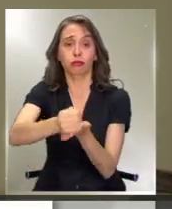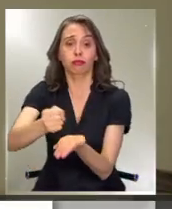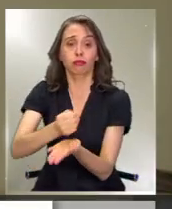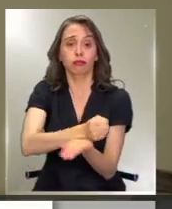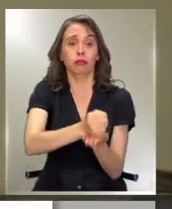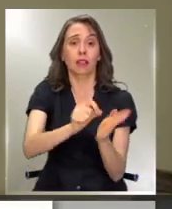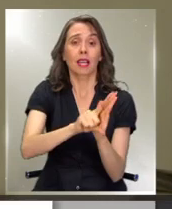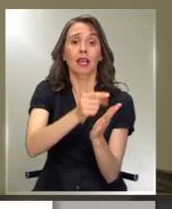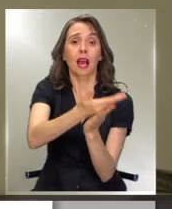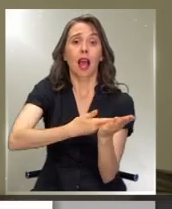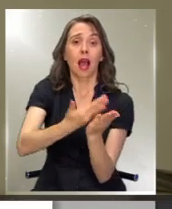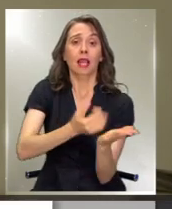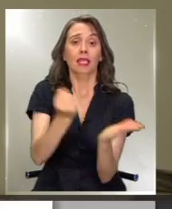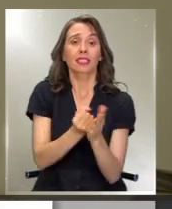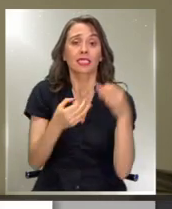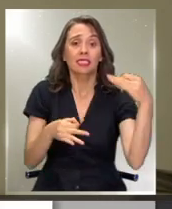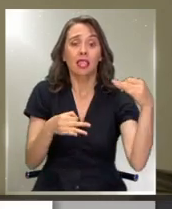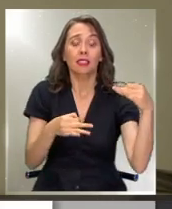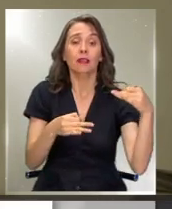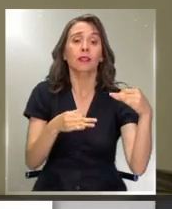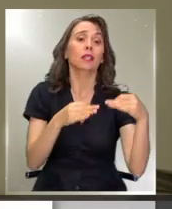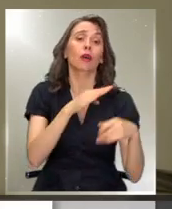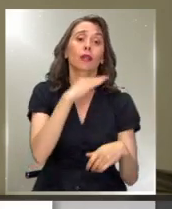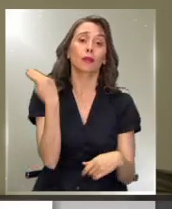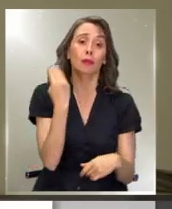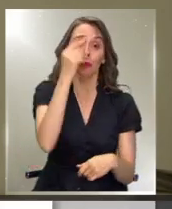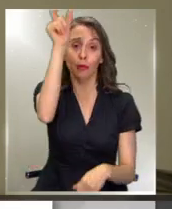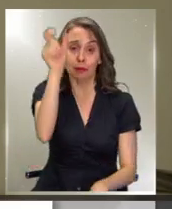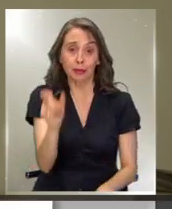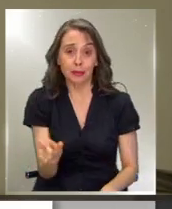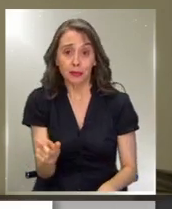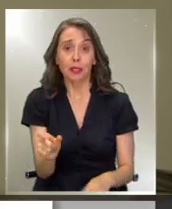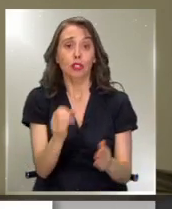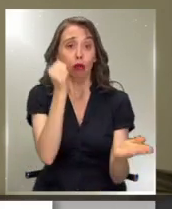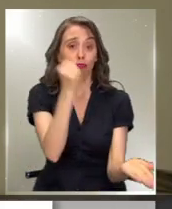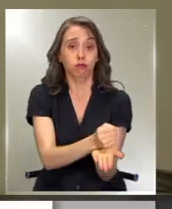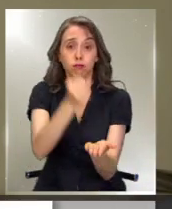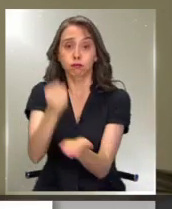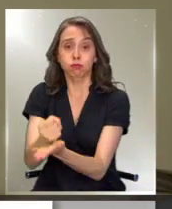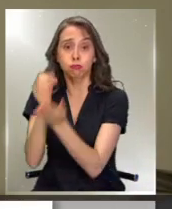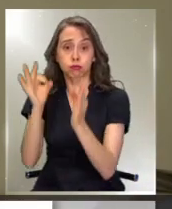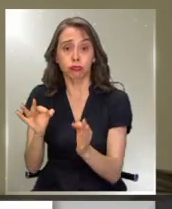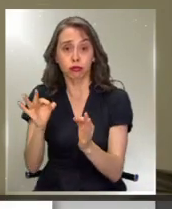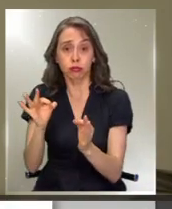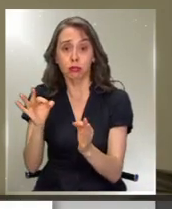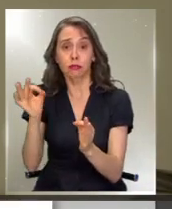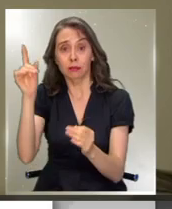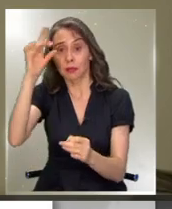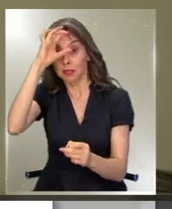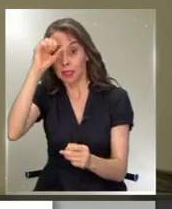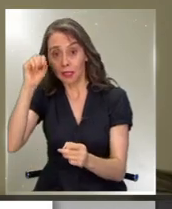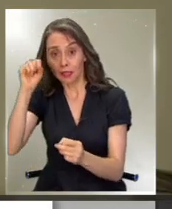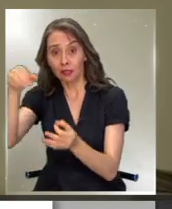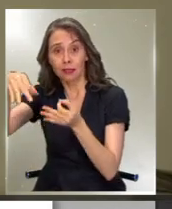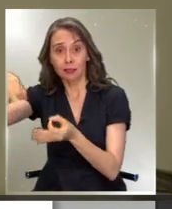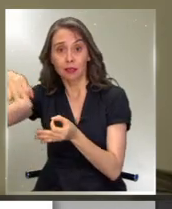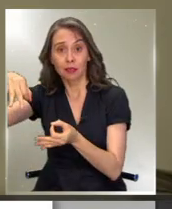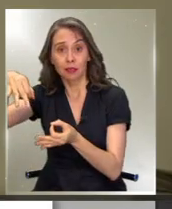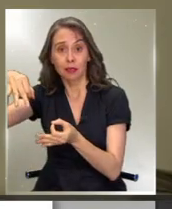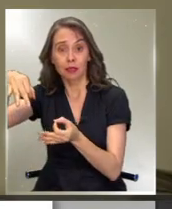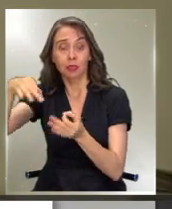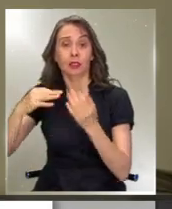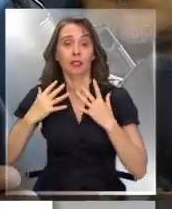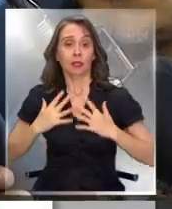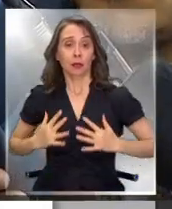documentos certificados de defunción lo que corresponda digamos para que los los de los